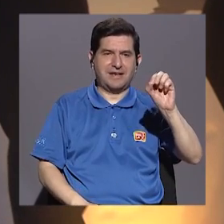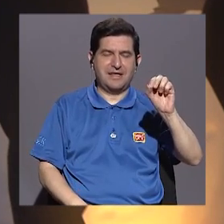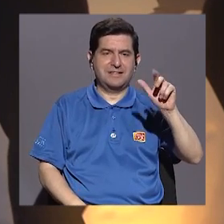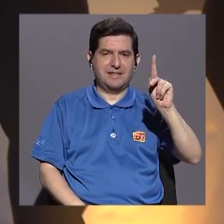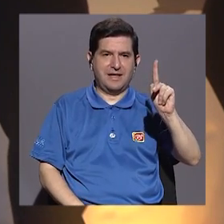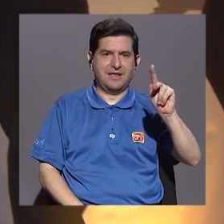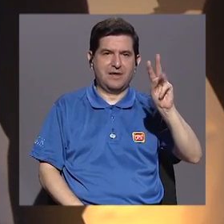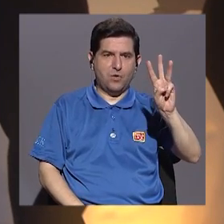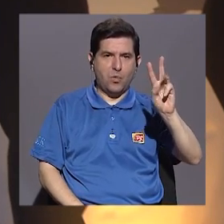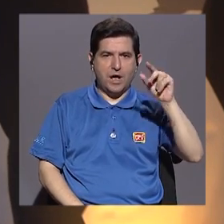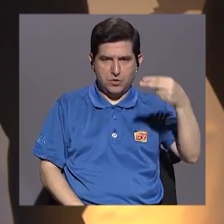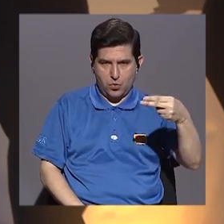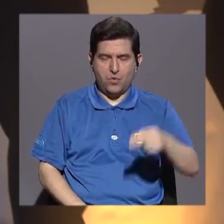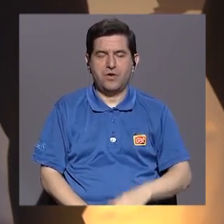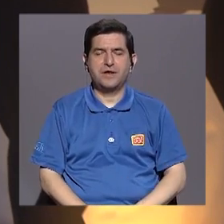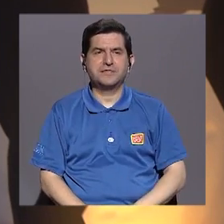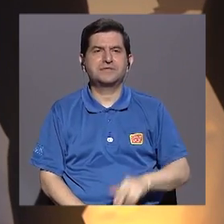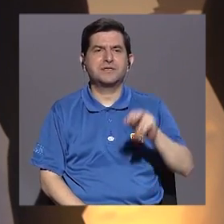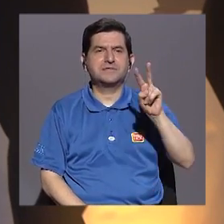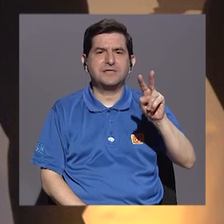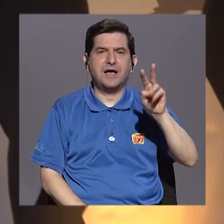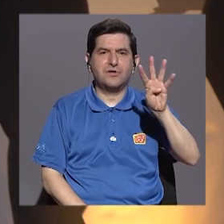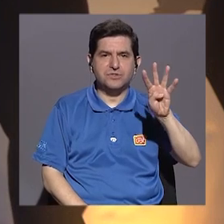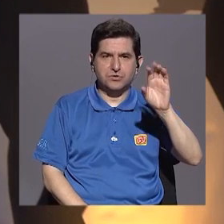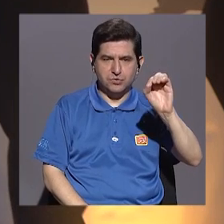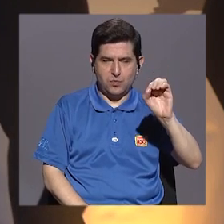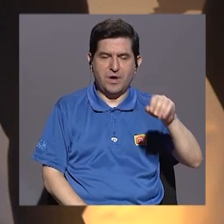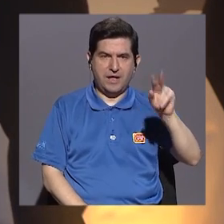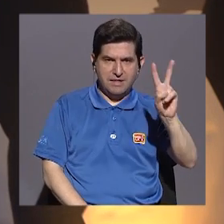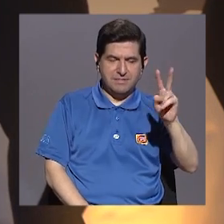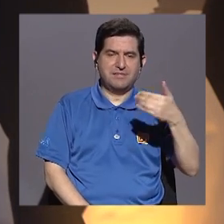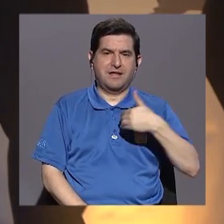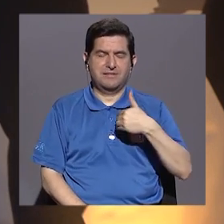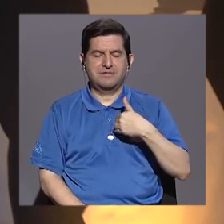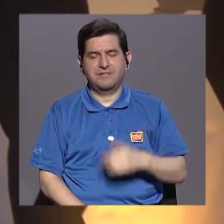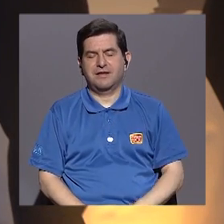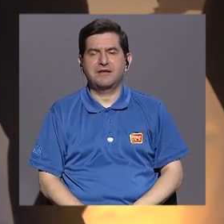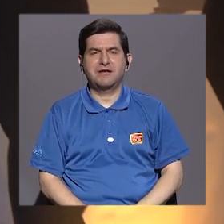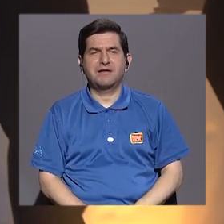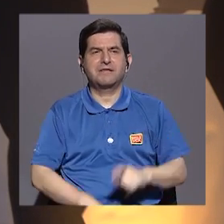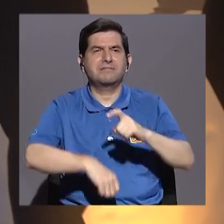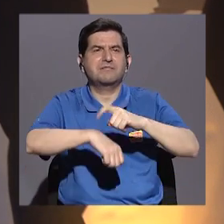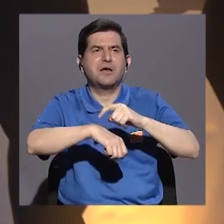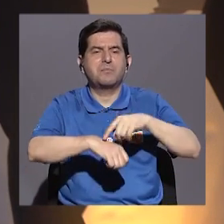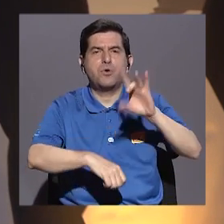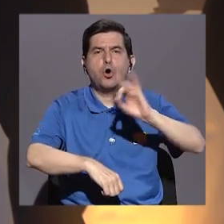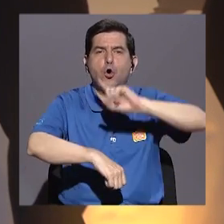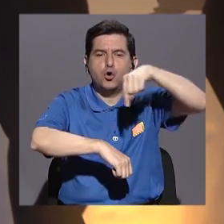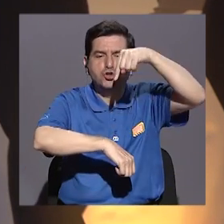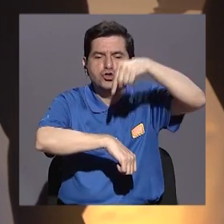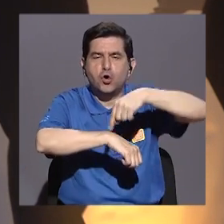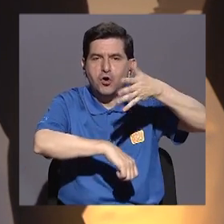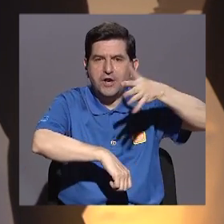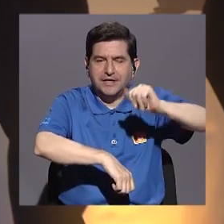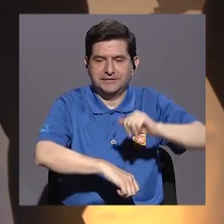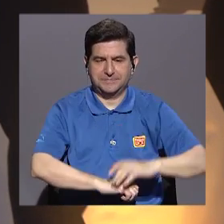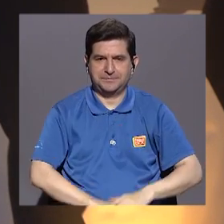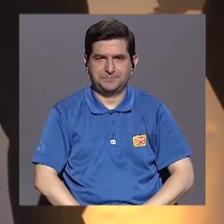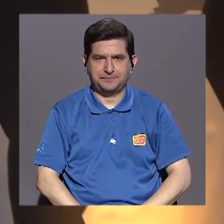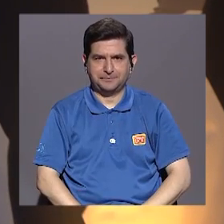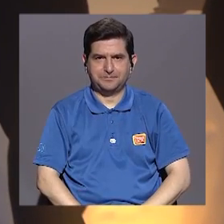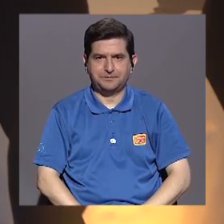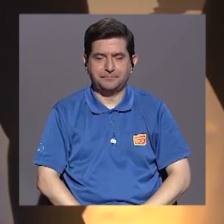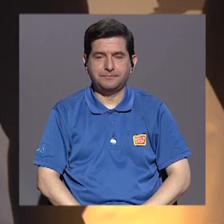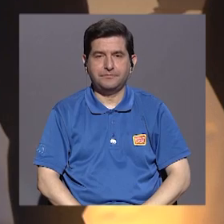30 kilos uader si se carga a 240 volts tiene una duración de unas 8 horas aproximadamente